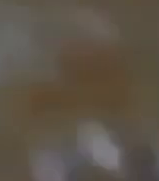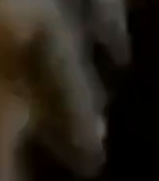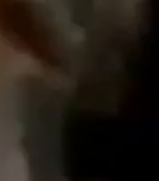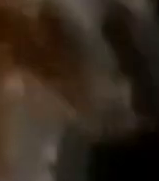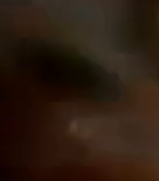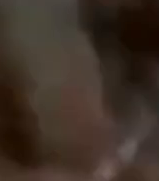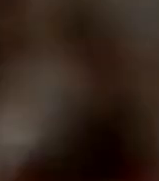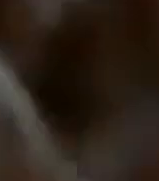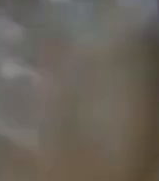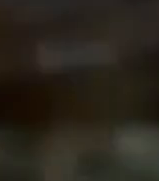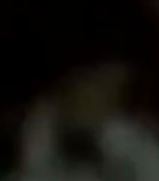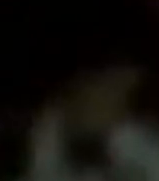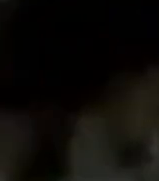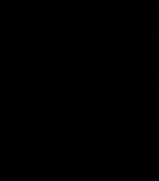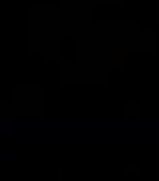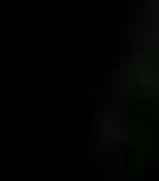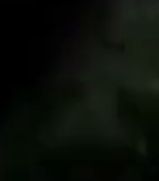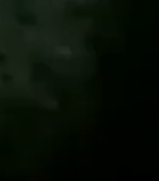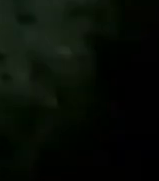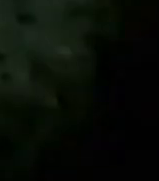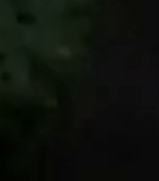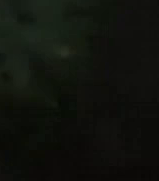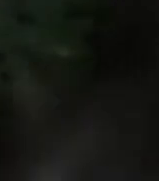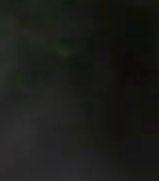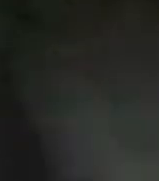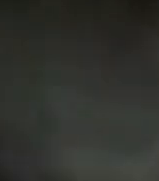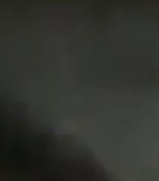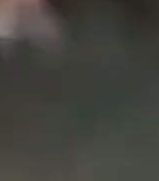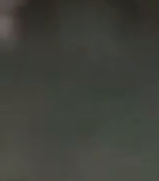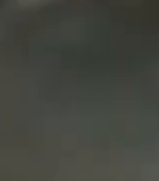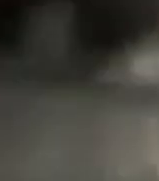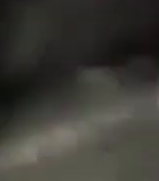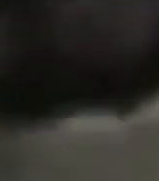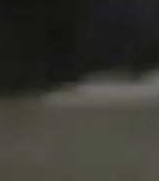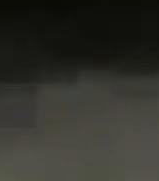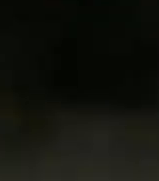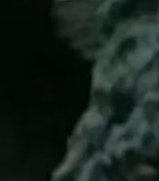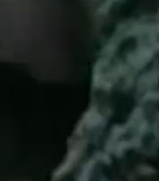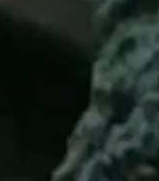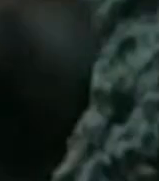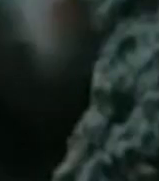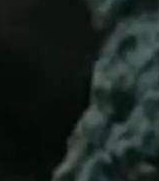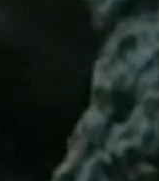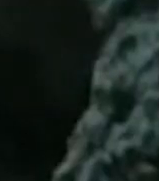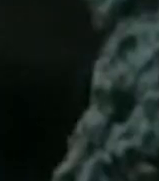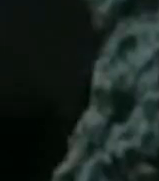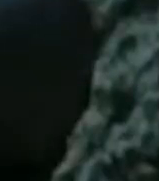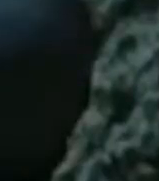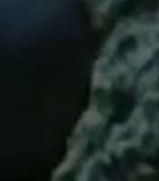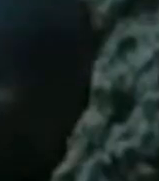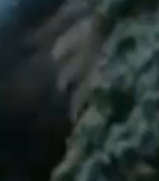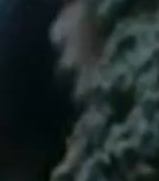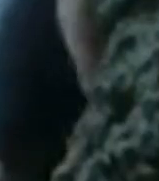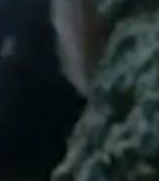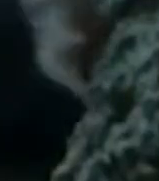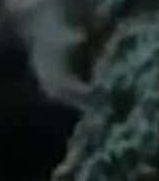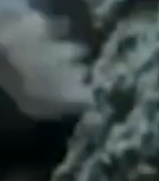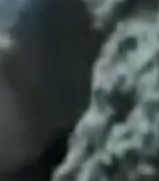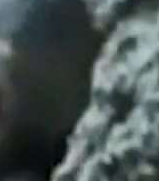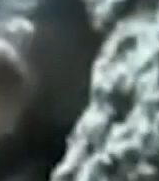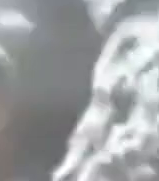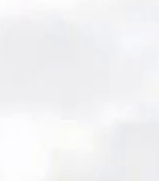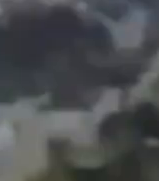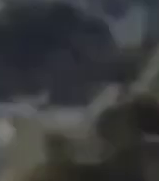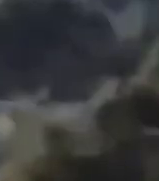vez al año. El periodo de gestación del topo nariz de estrella dura unos 45 días y paren una media de